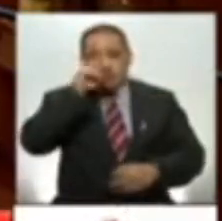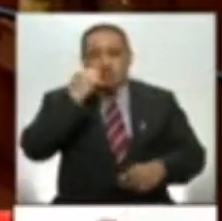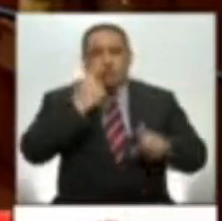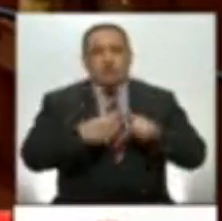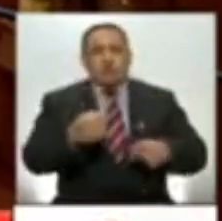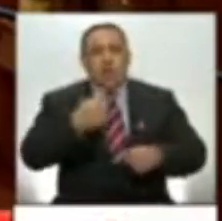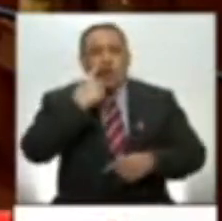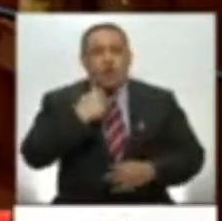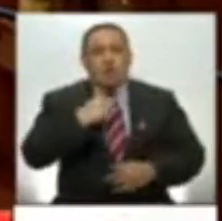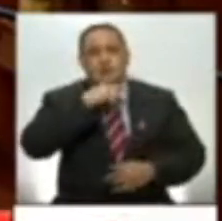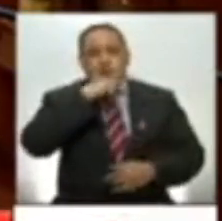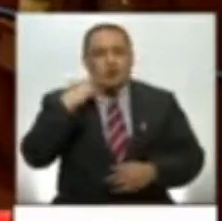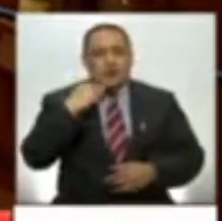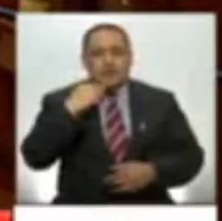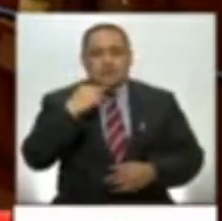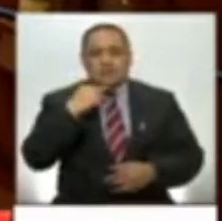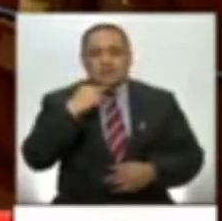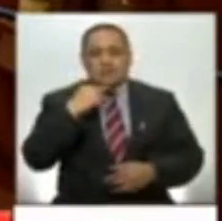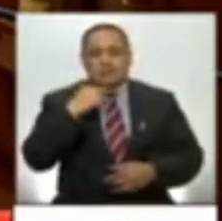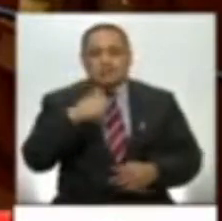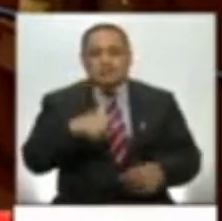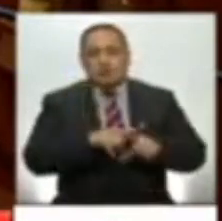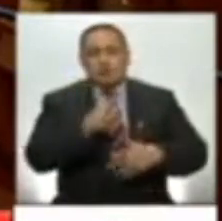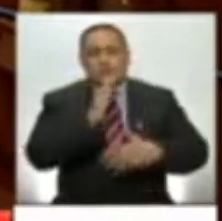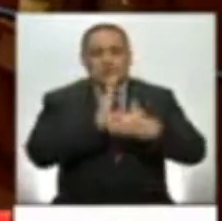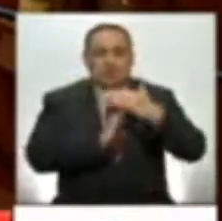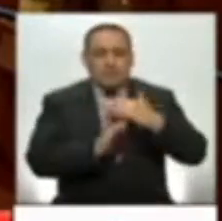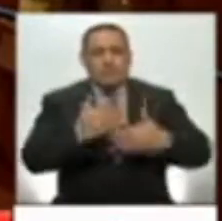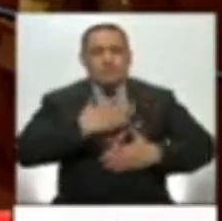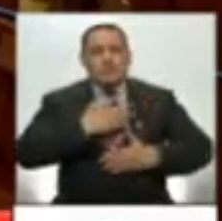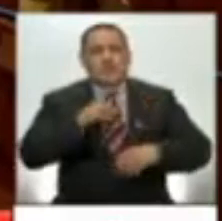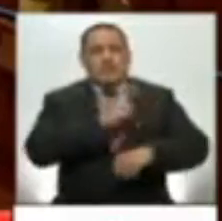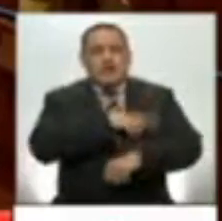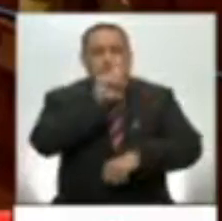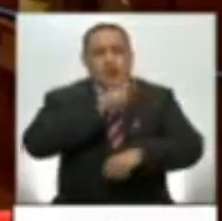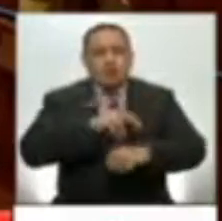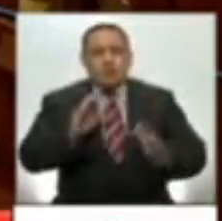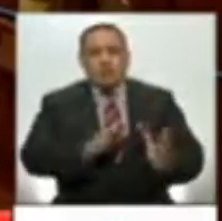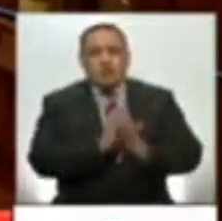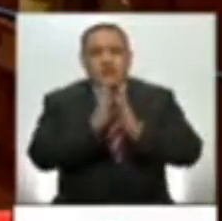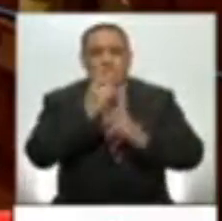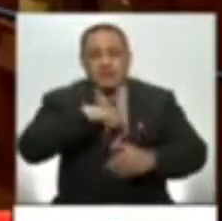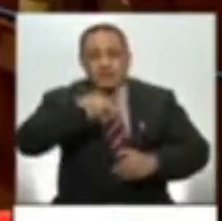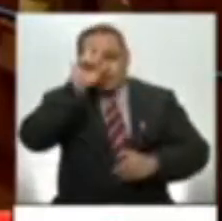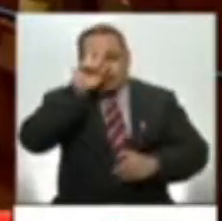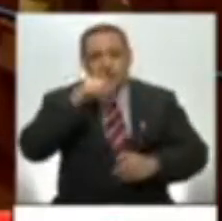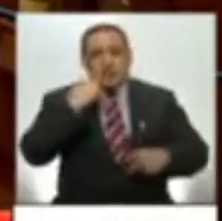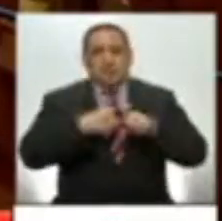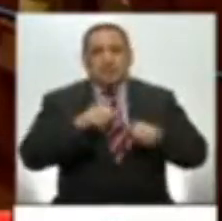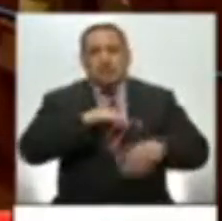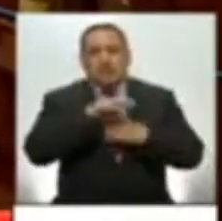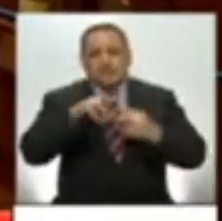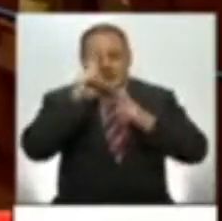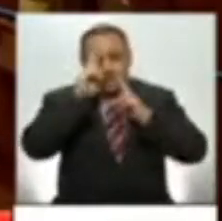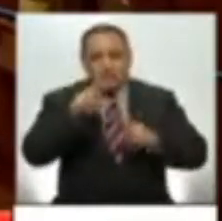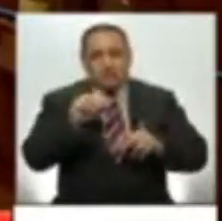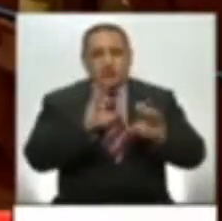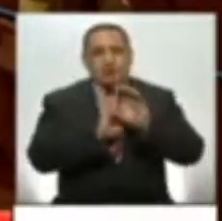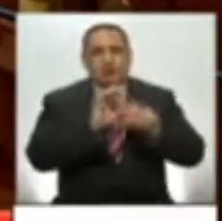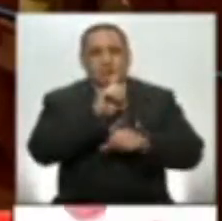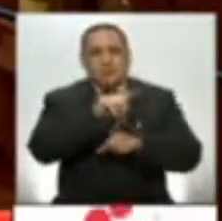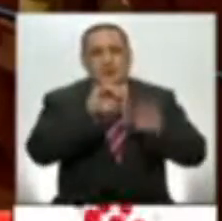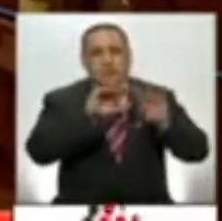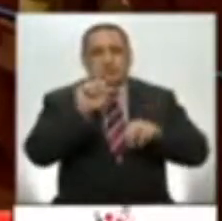los hombres y mujeres humildes de mi región Ucayali y el Perú, y por el respeto a la Constitución